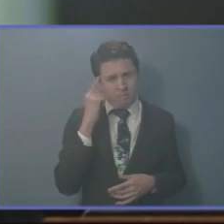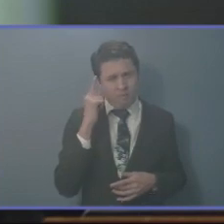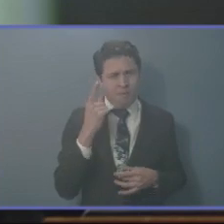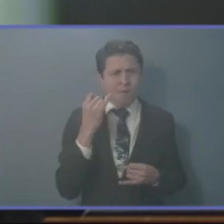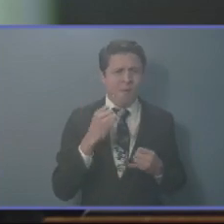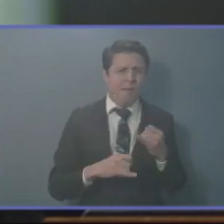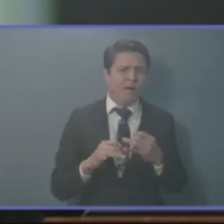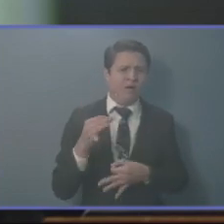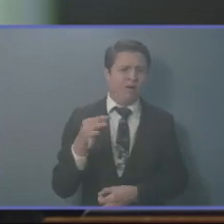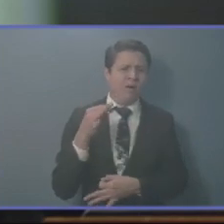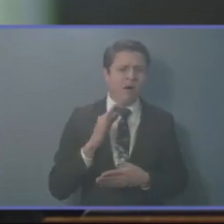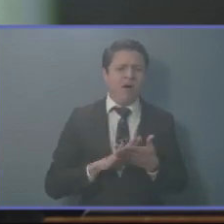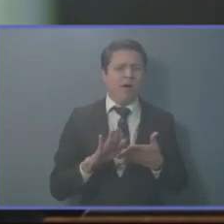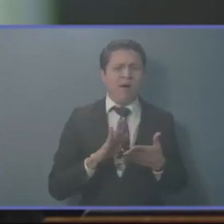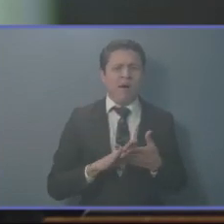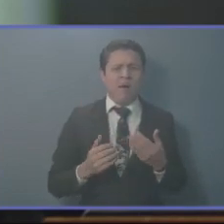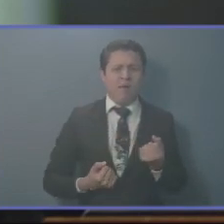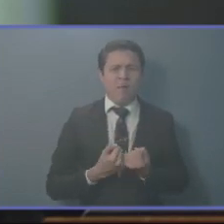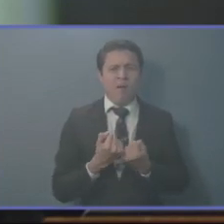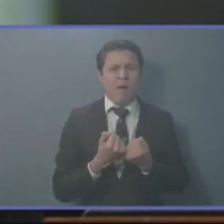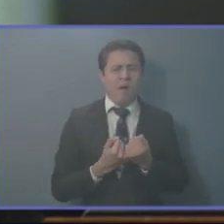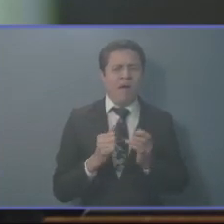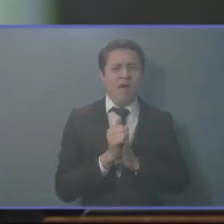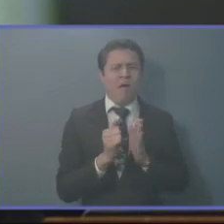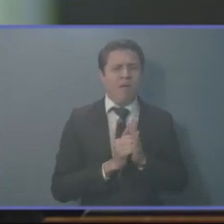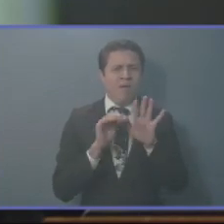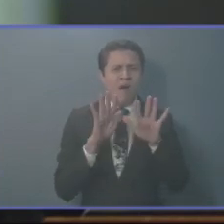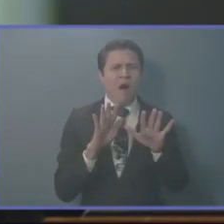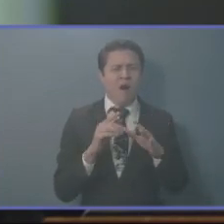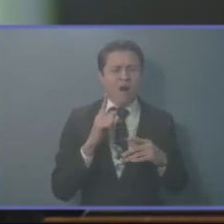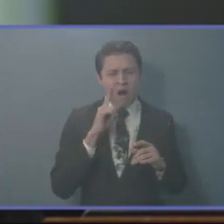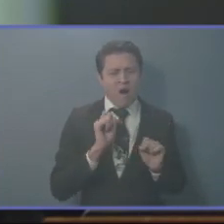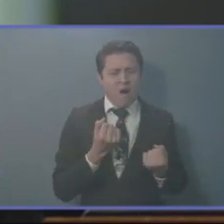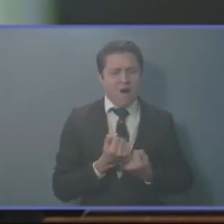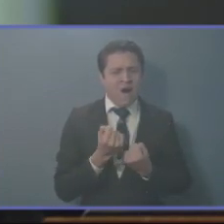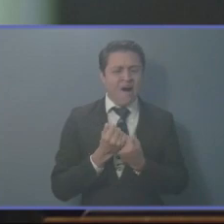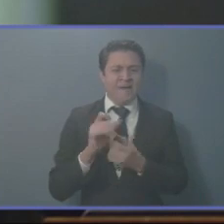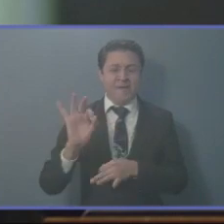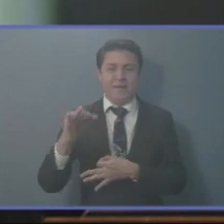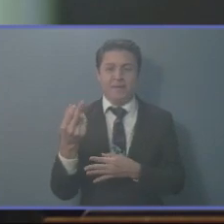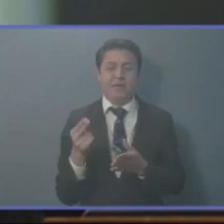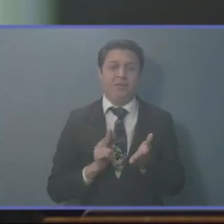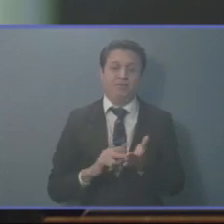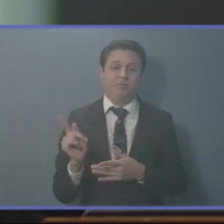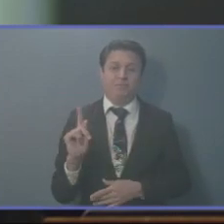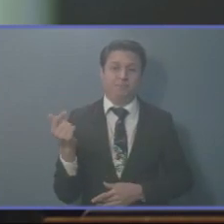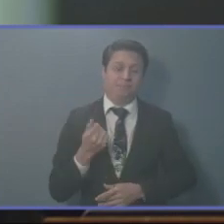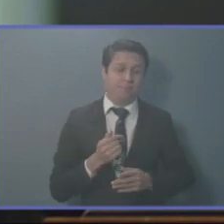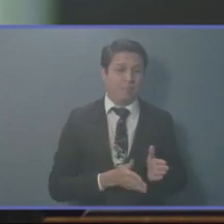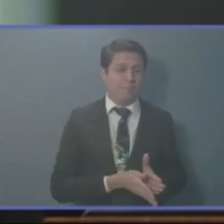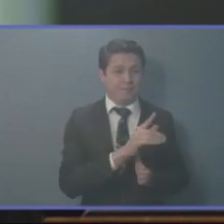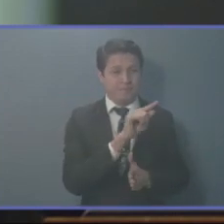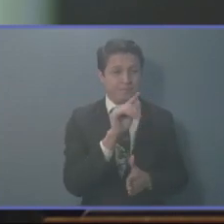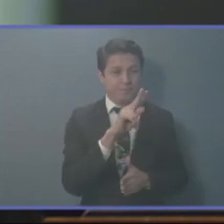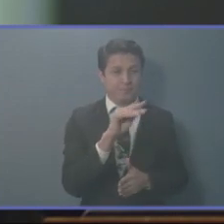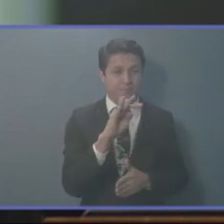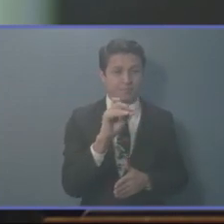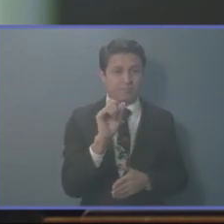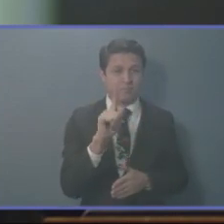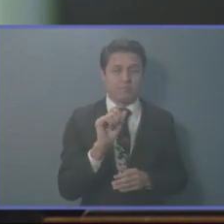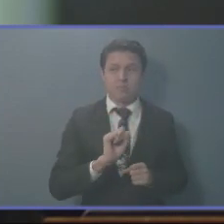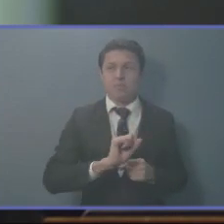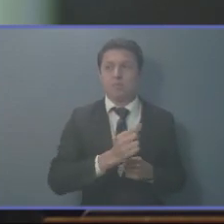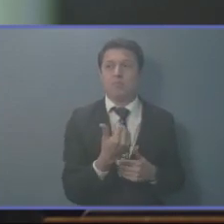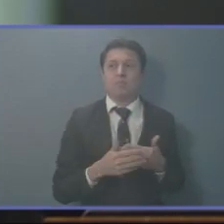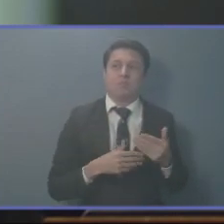última declaración de pago a cuenta. Artículo 10. Para el otorgamiento de los créditos, Bandesal priorizará la asignación de